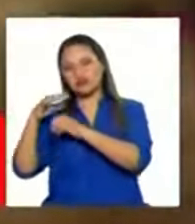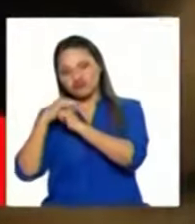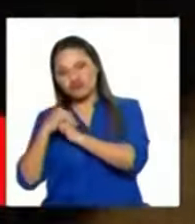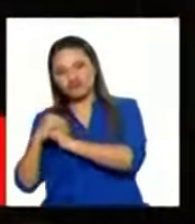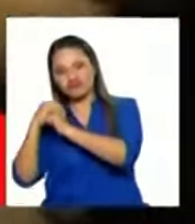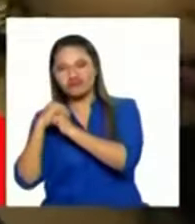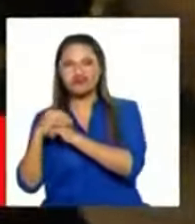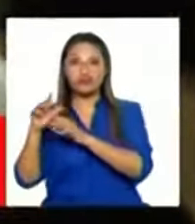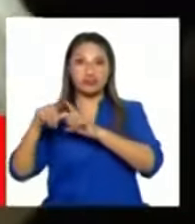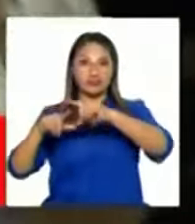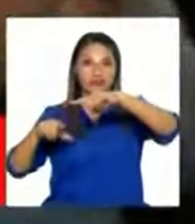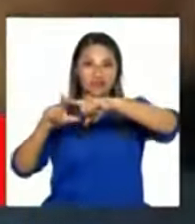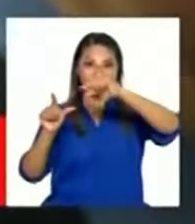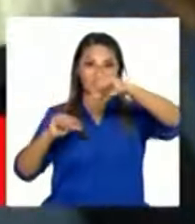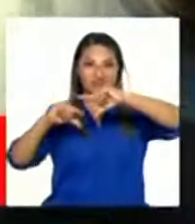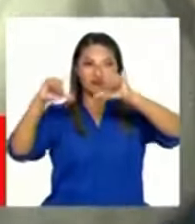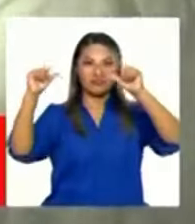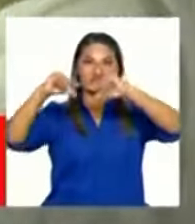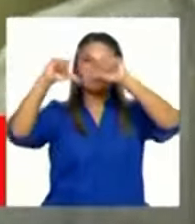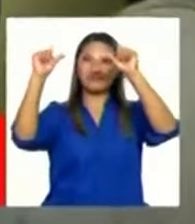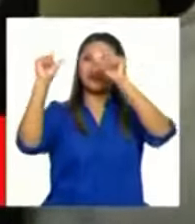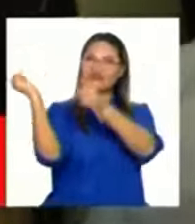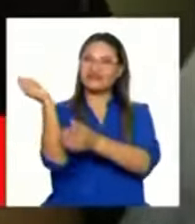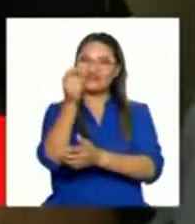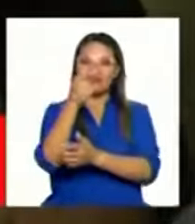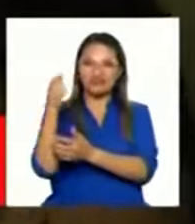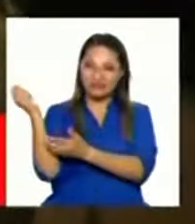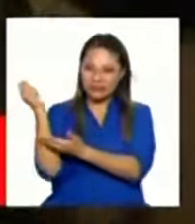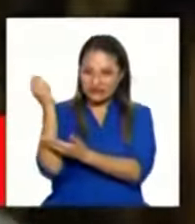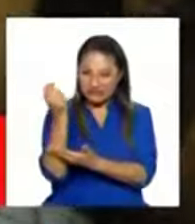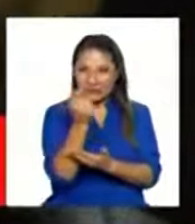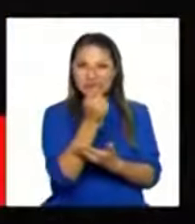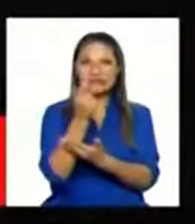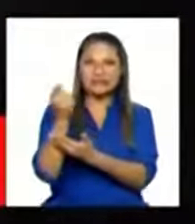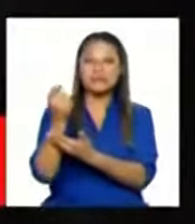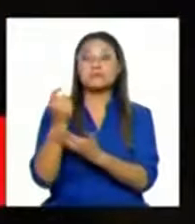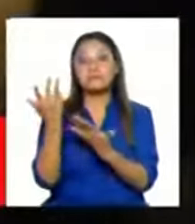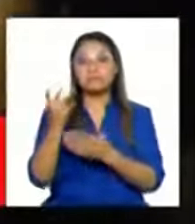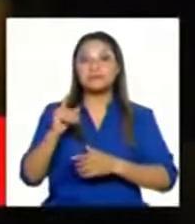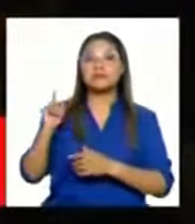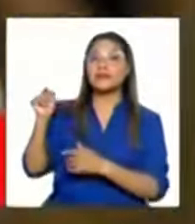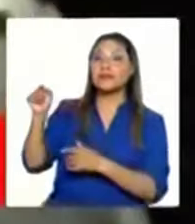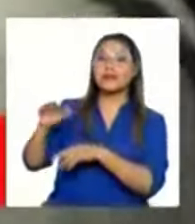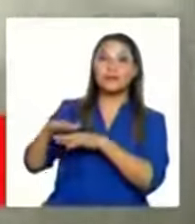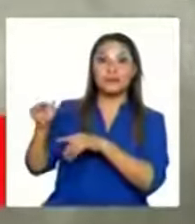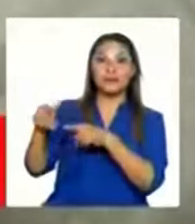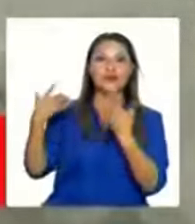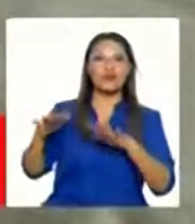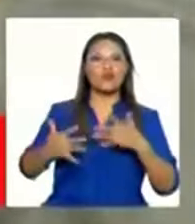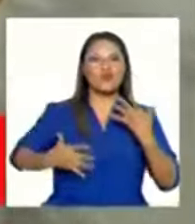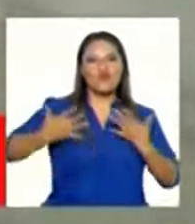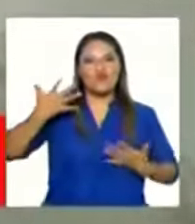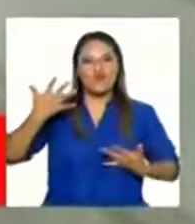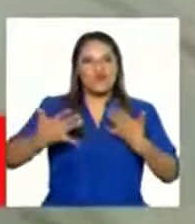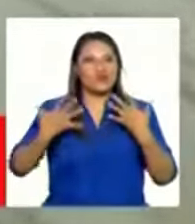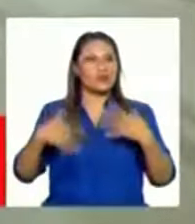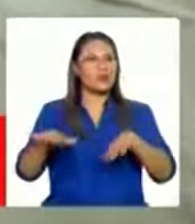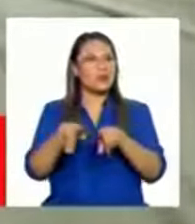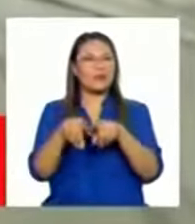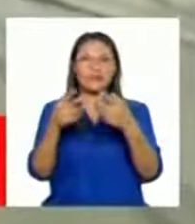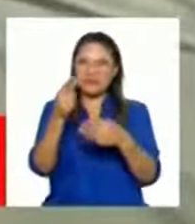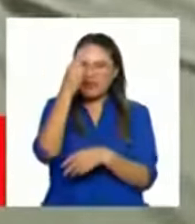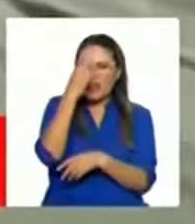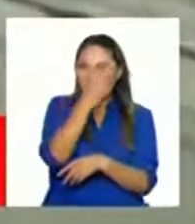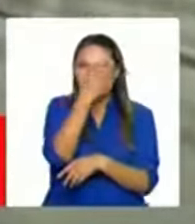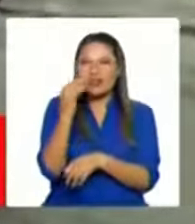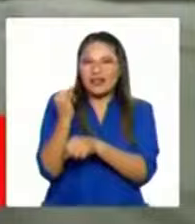con palma en mano. Y Jennifer, precisamente tú decías, antes de darme pase, que también este fervor católico